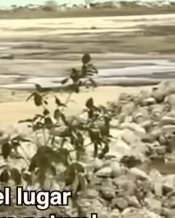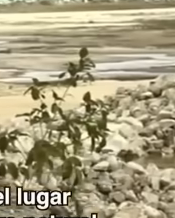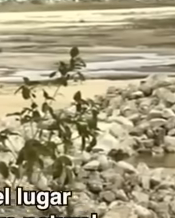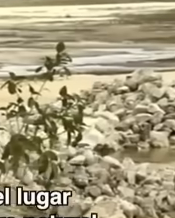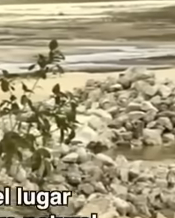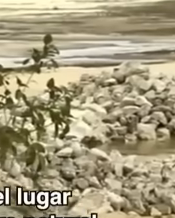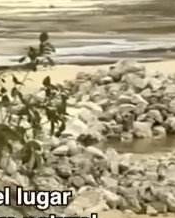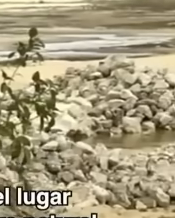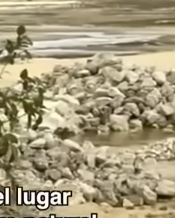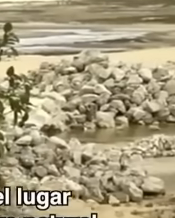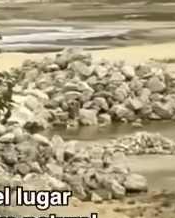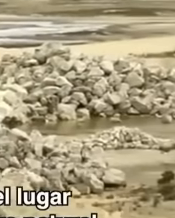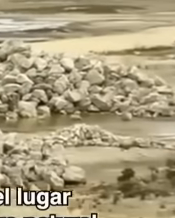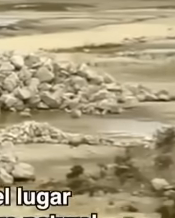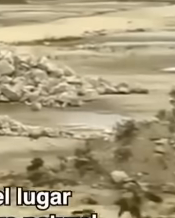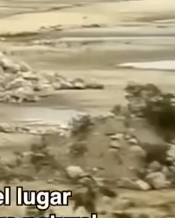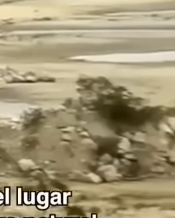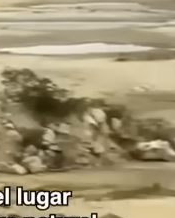Pues,